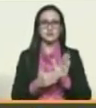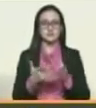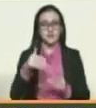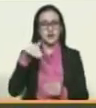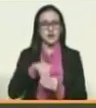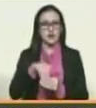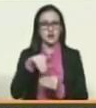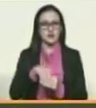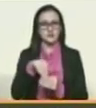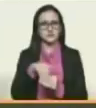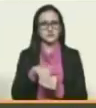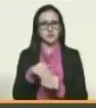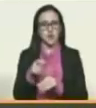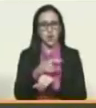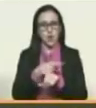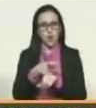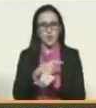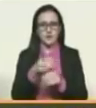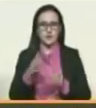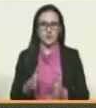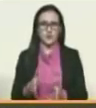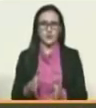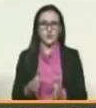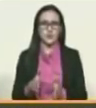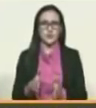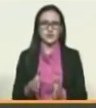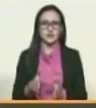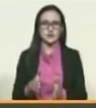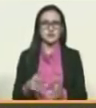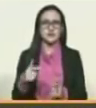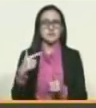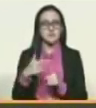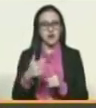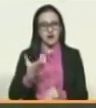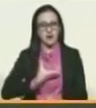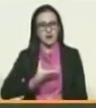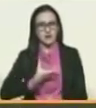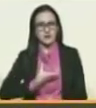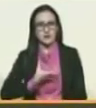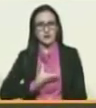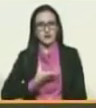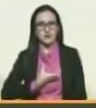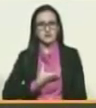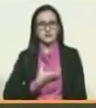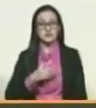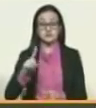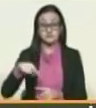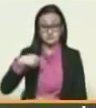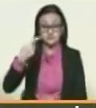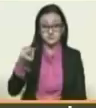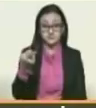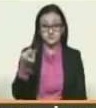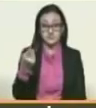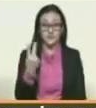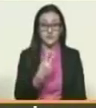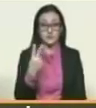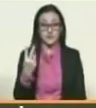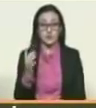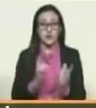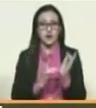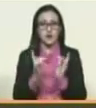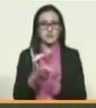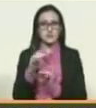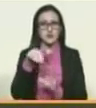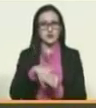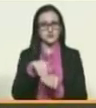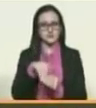elección a gobernadores y gobernadoras, la elección de alcaldes y alcaldesas y próximamente, el 22 de abril, la